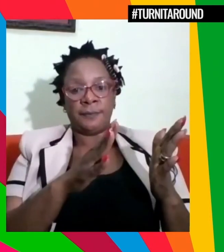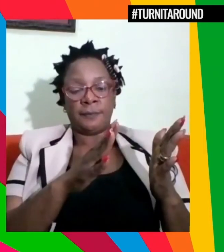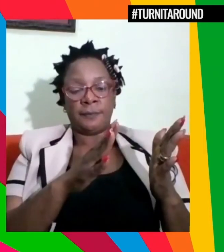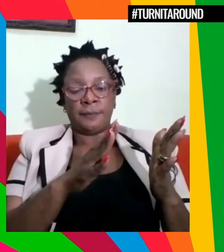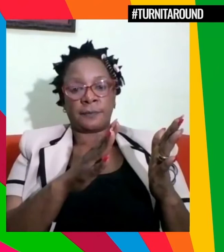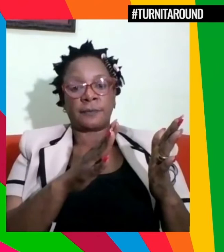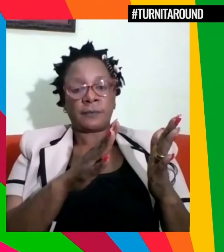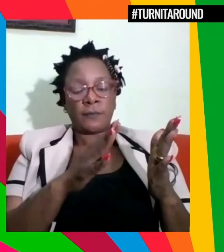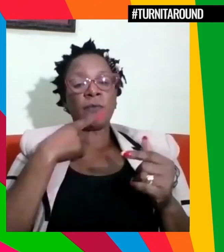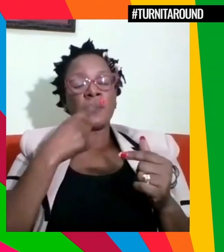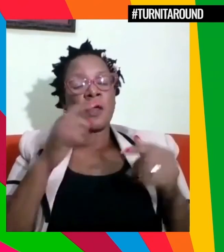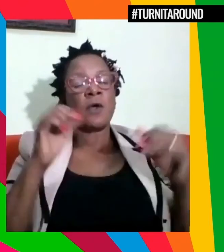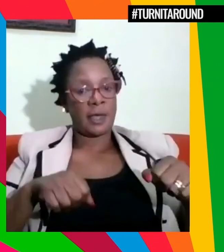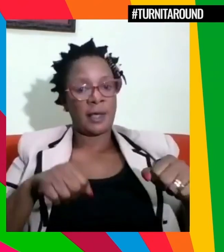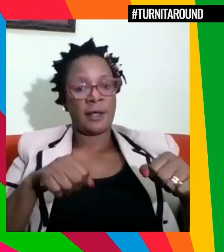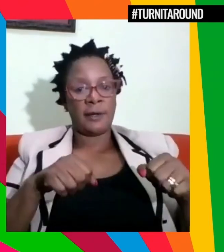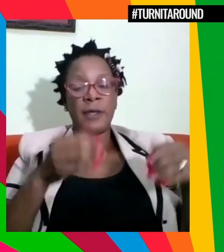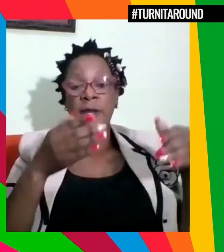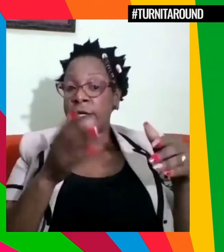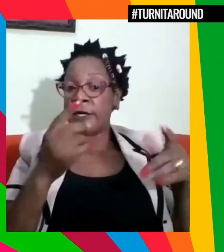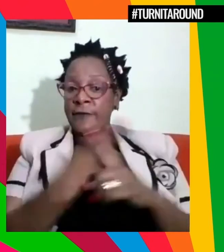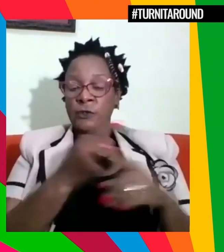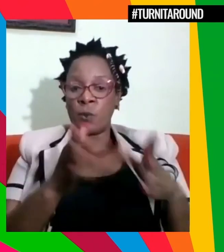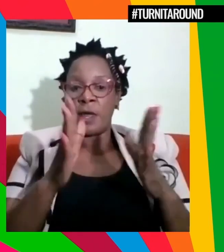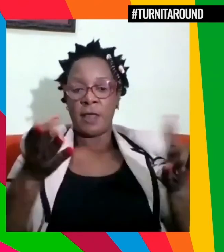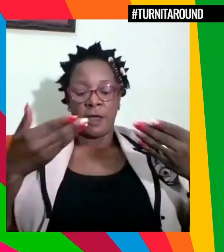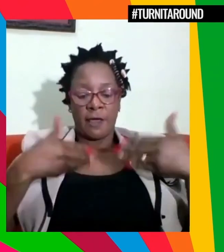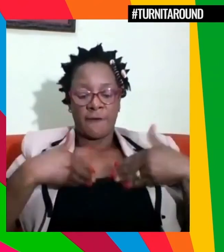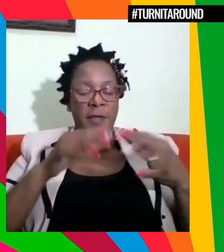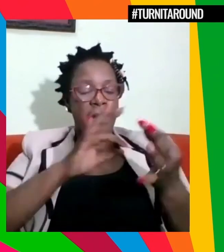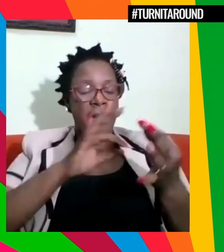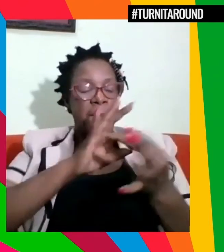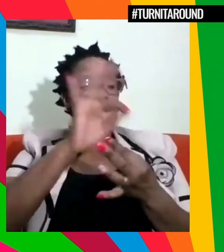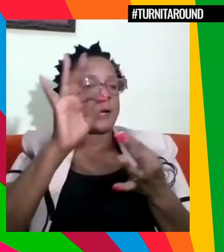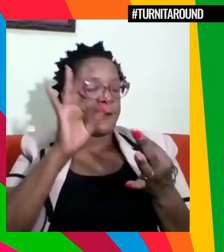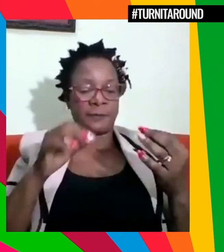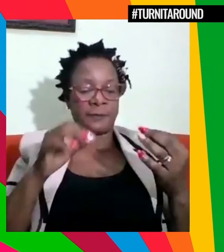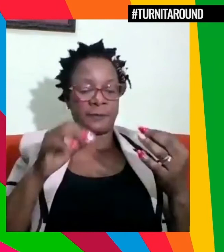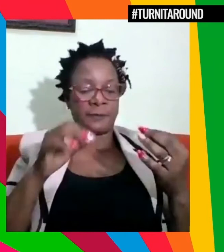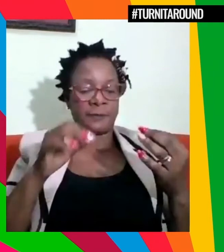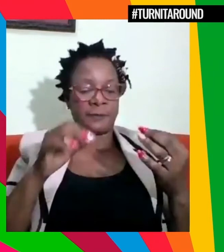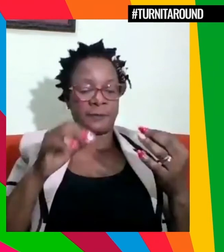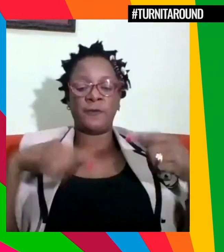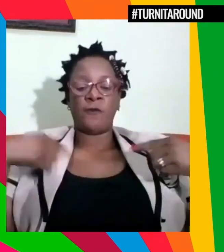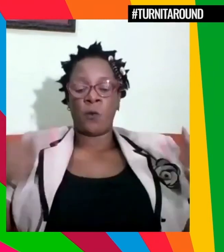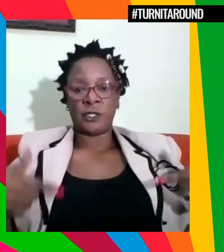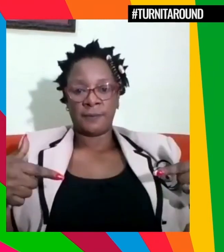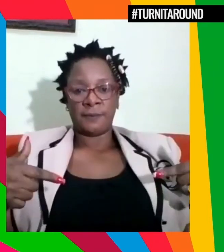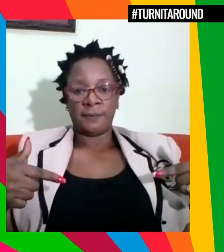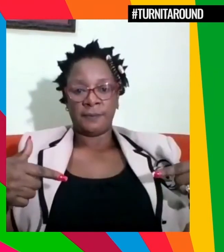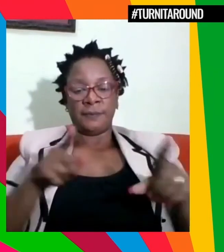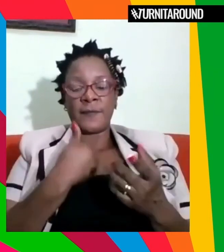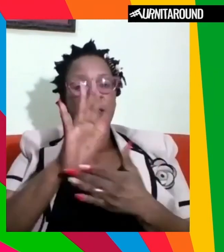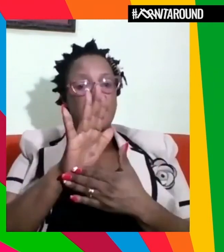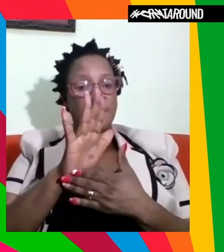Y es increíble, porque simplemente necesitan una silla de ruedas, una prótesis, y si los llevas